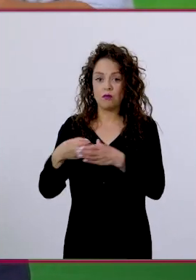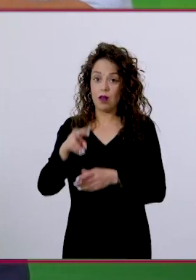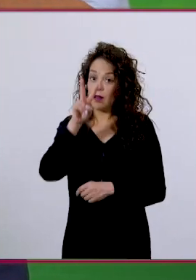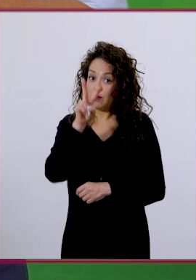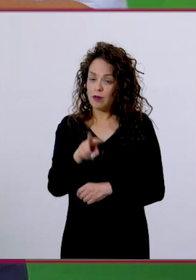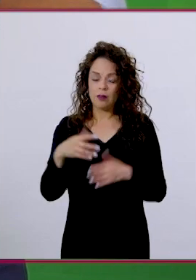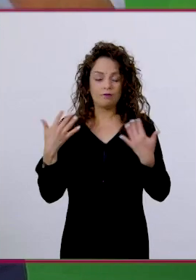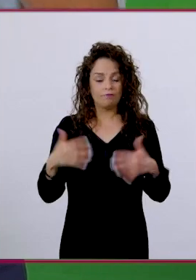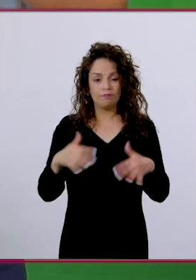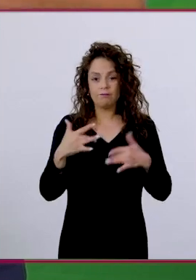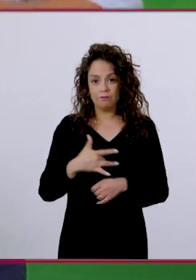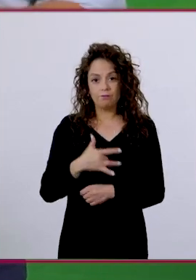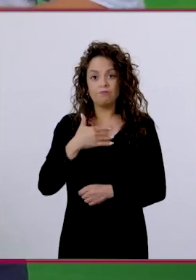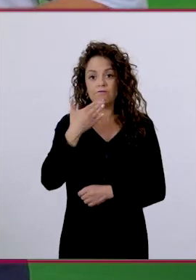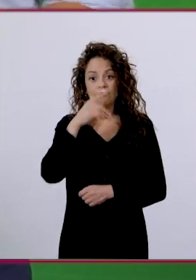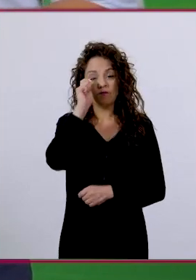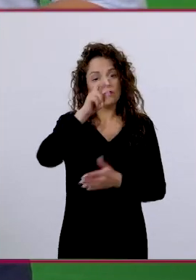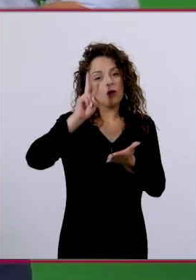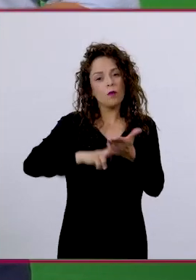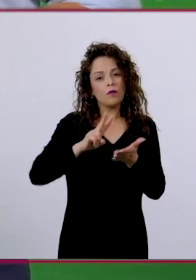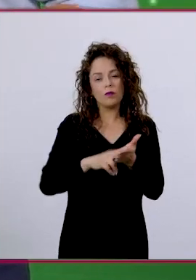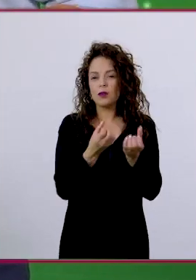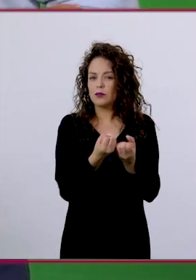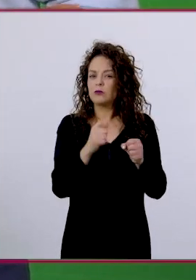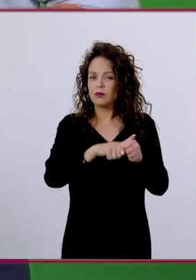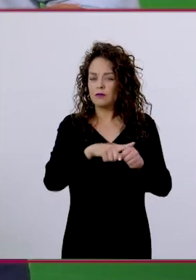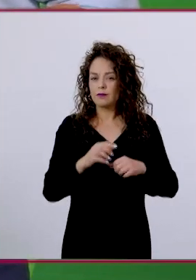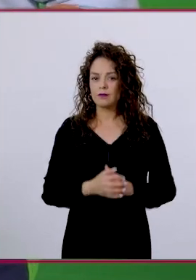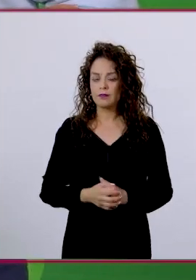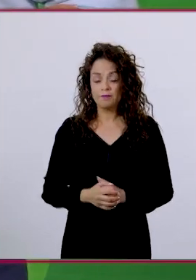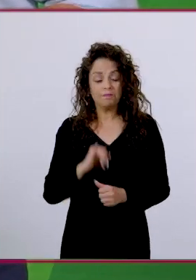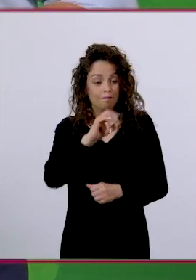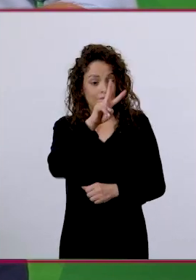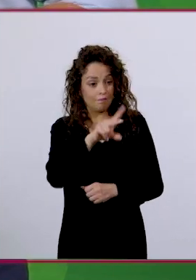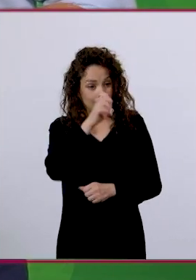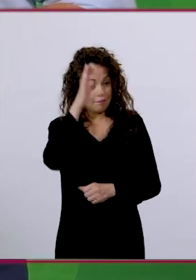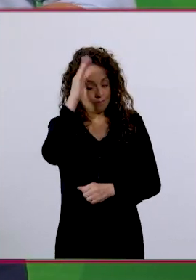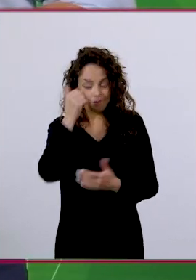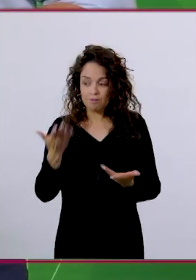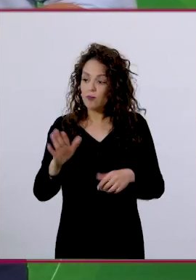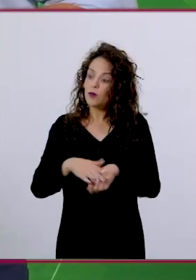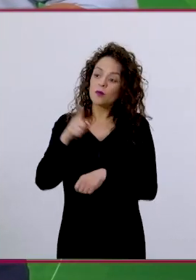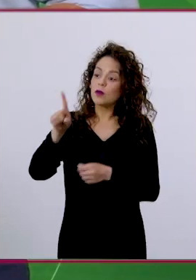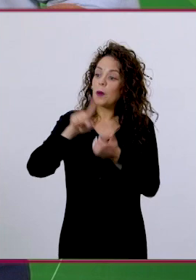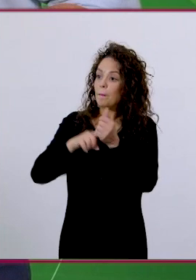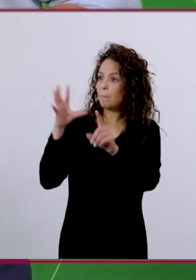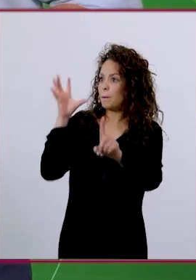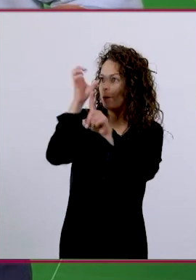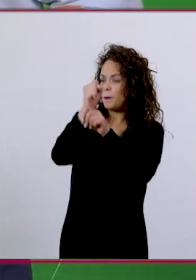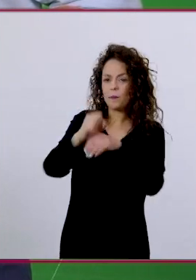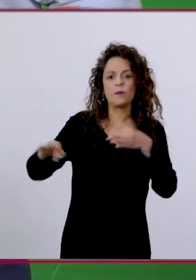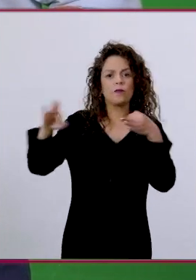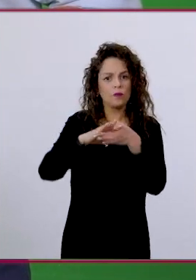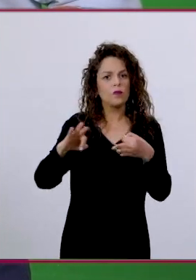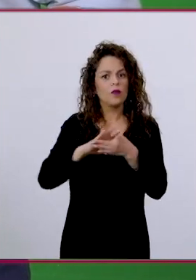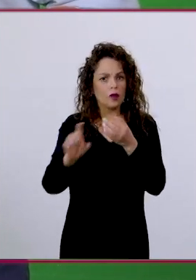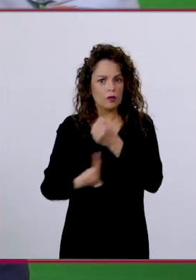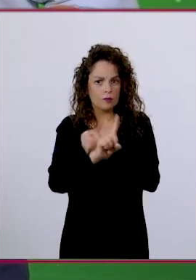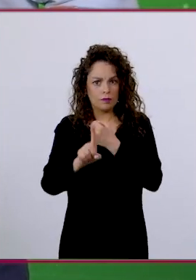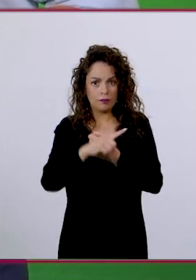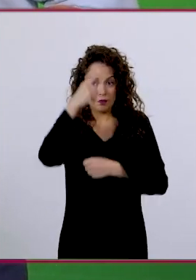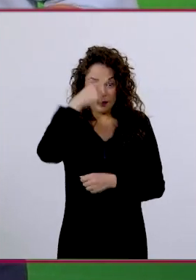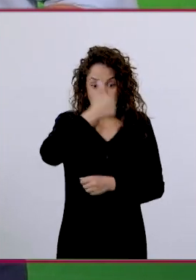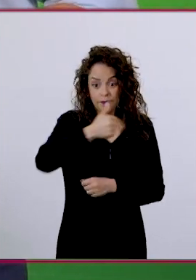muy entregada y sensible a la valoración social. Estoy de acuerdo contigo, Alex, y pienso que también es un reto con problemas constantes a resolver en cada